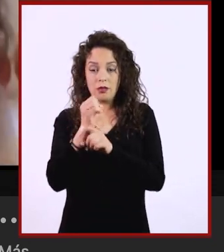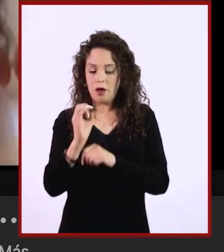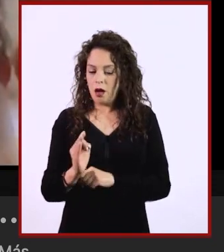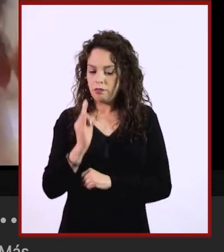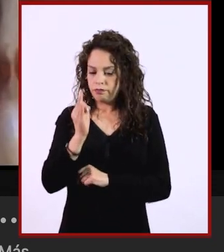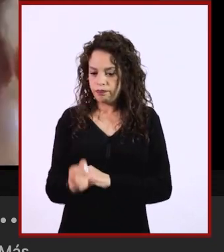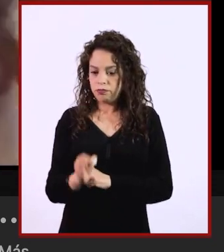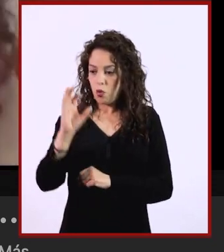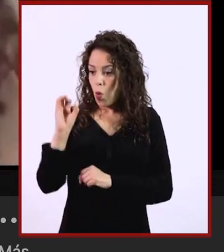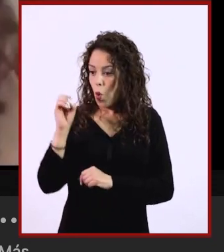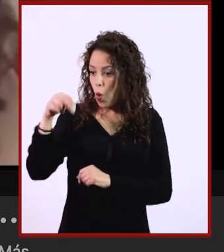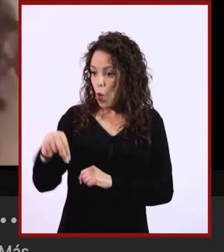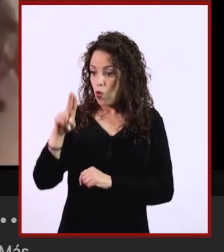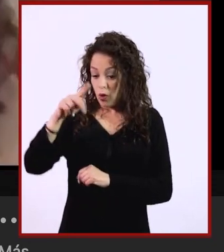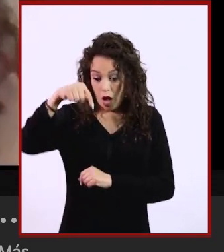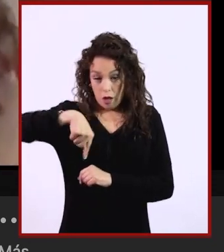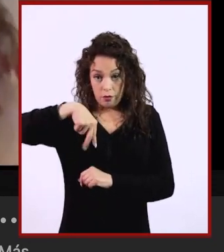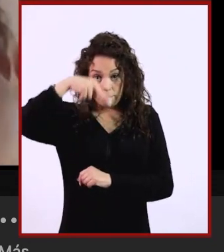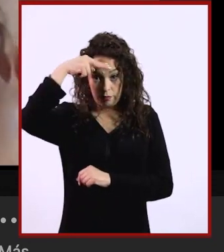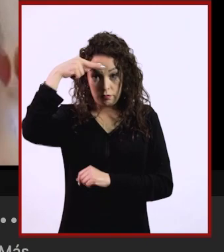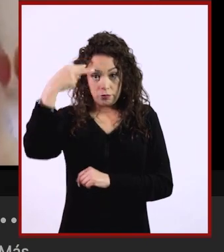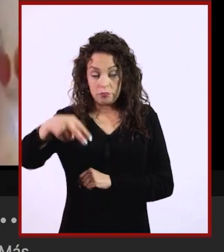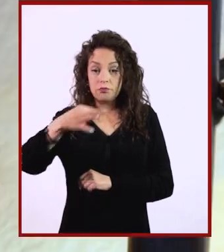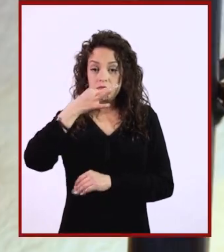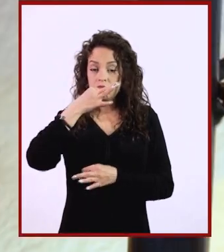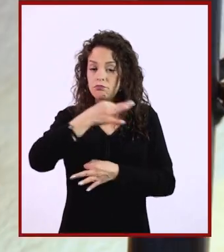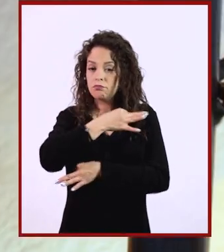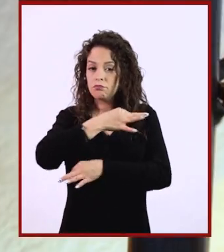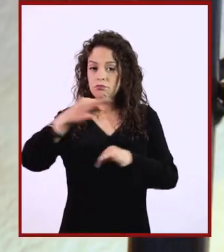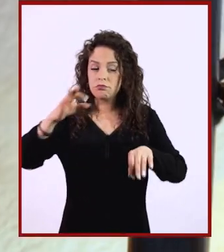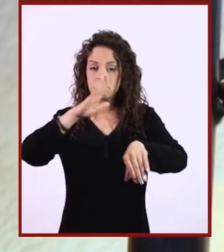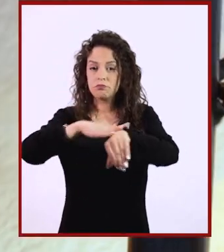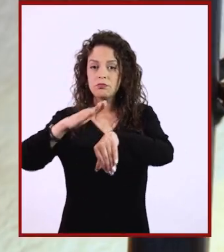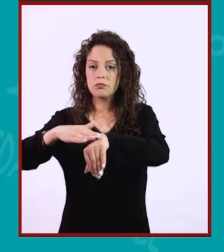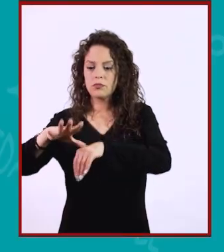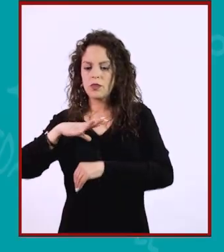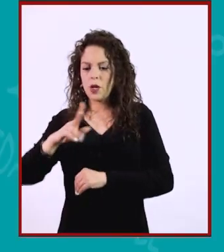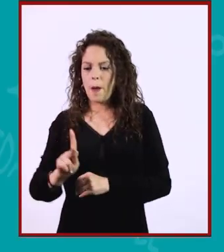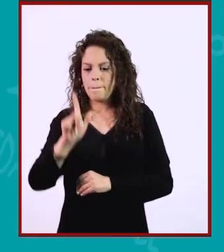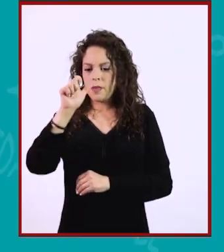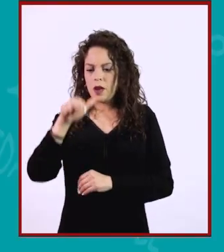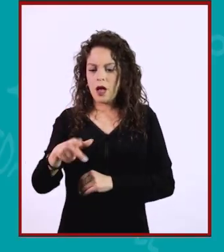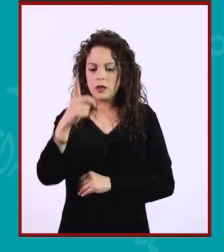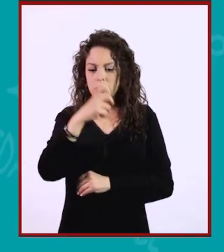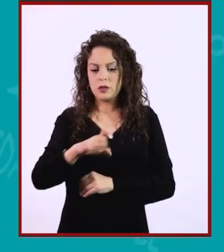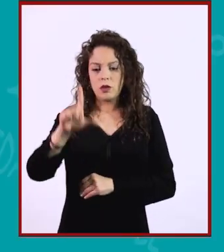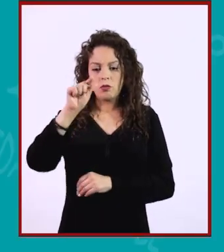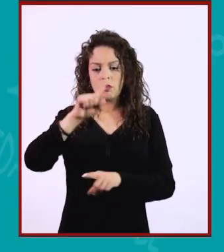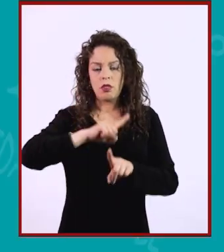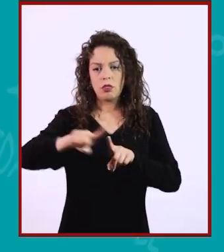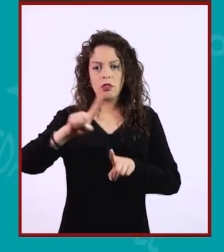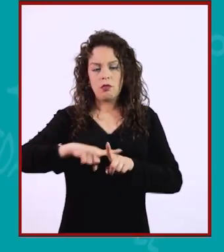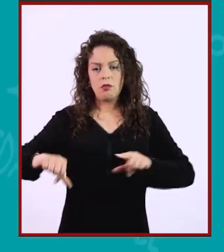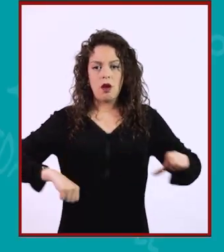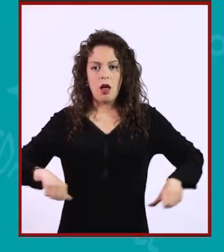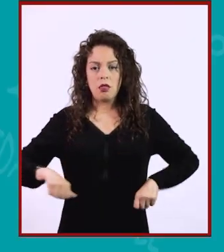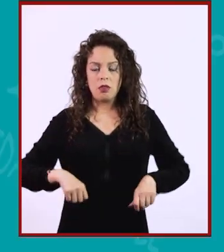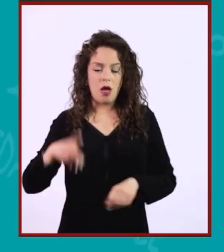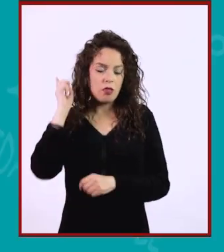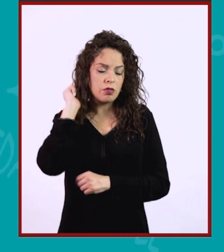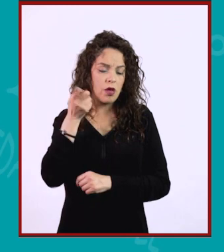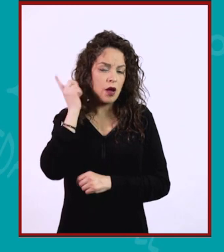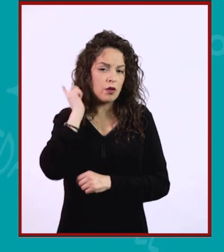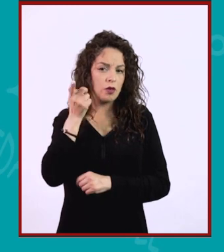ONU aquí en México, ¿no? Publicó un plan, ¿no? De más de 170 acciones diarias para